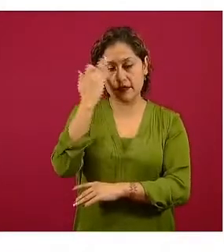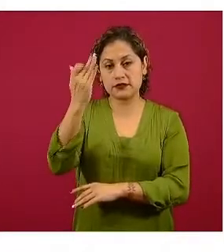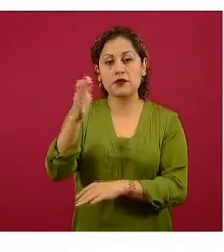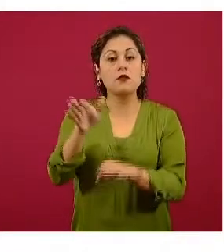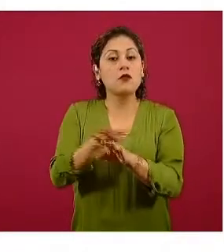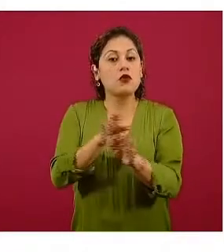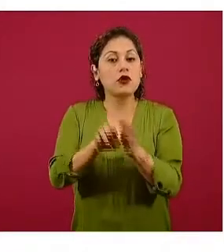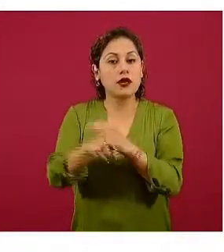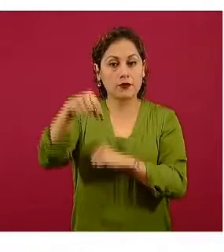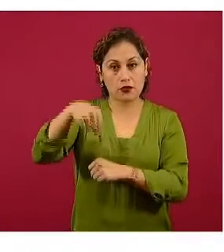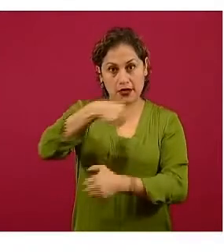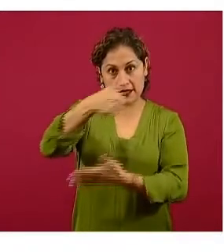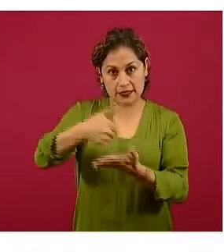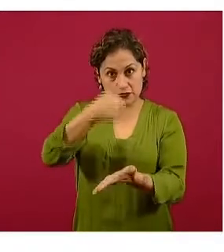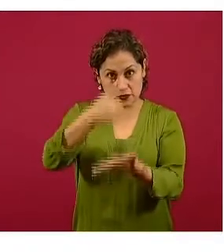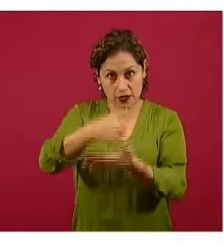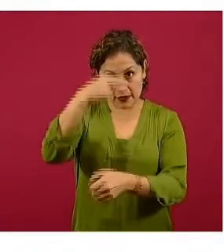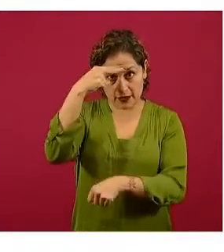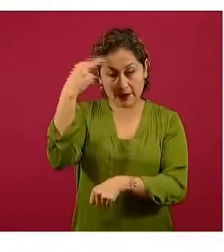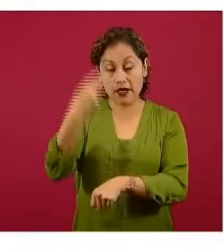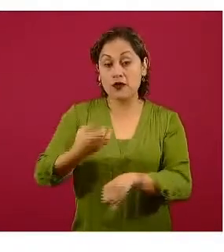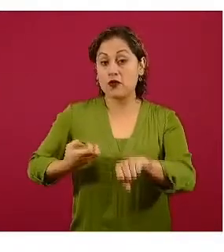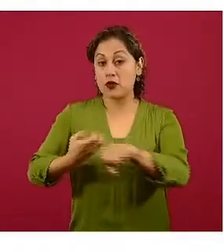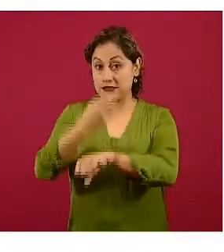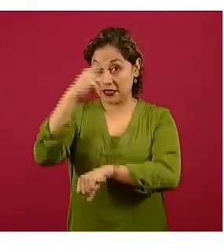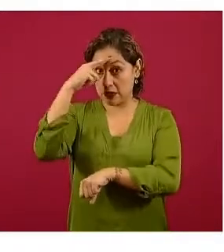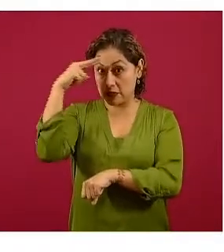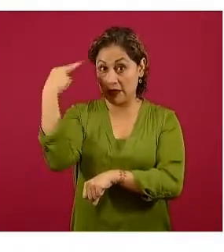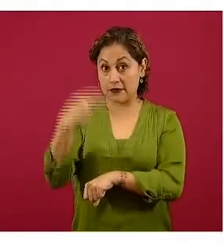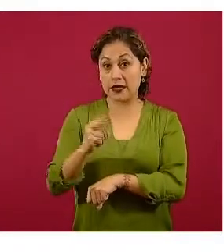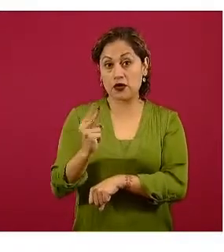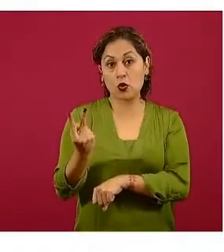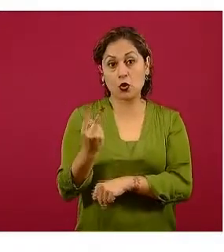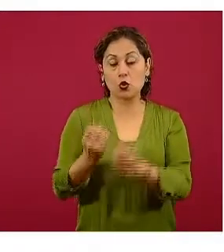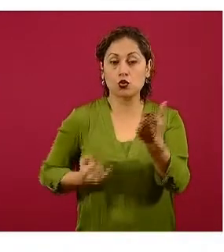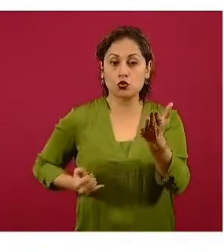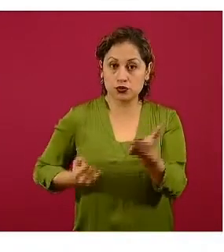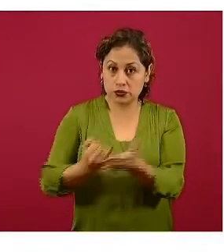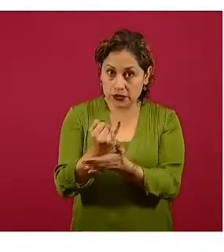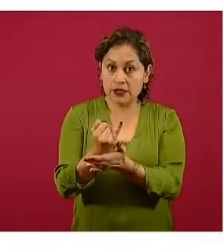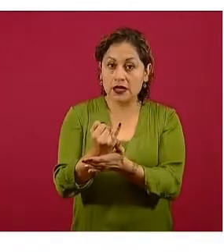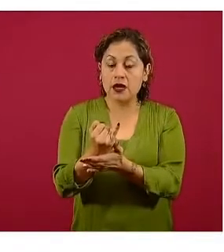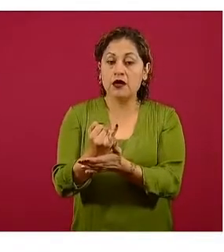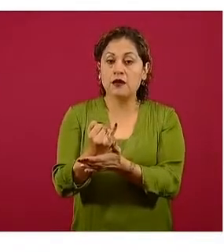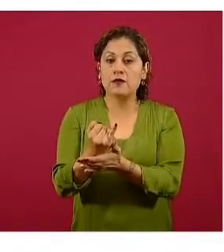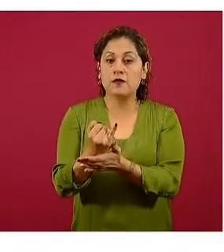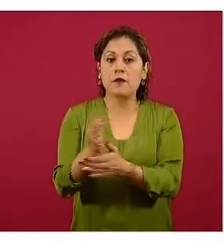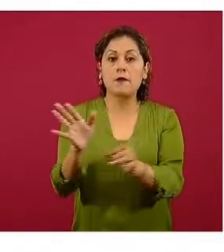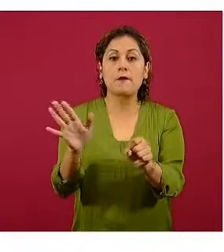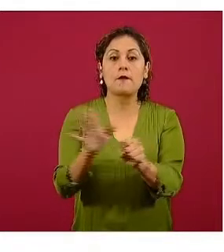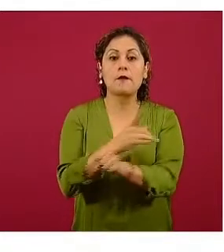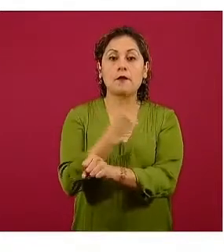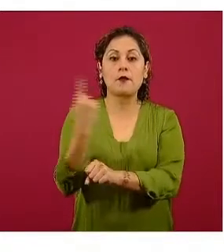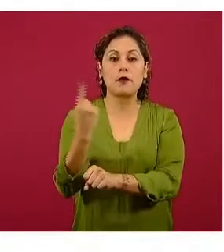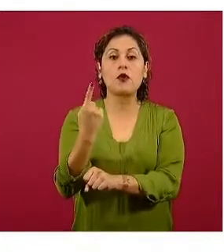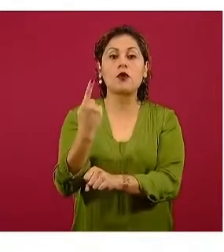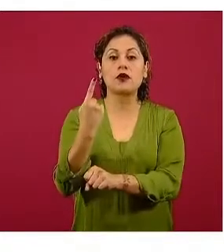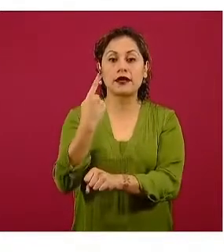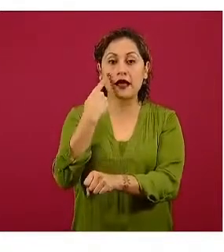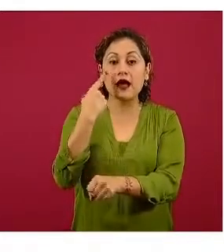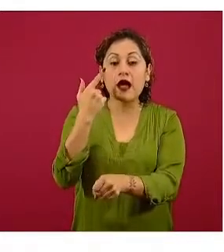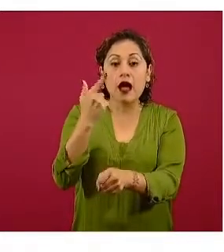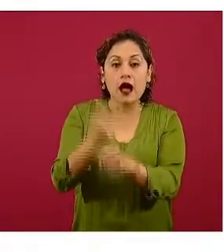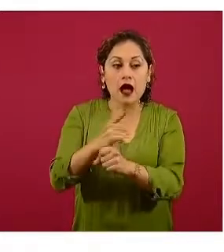de México y al Estado de México, que saliendo en el nivel máximo de riesgo, es decir, en el color rojo el